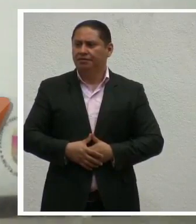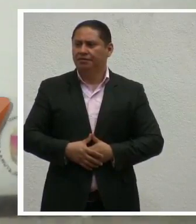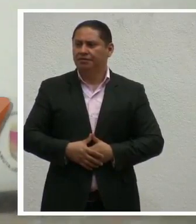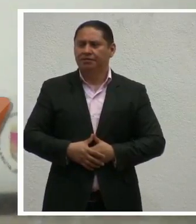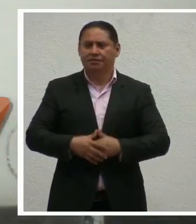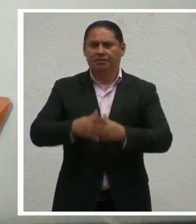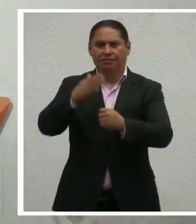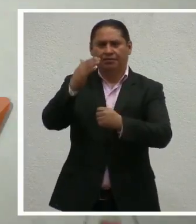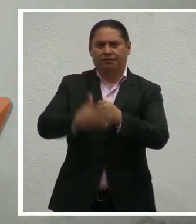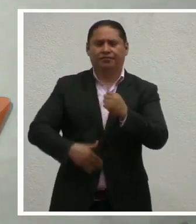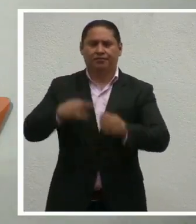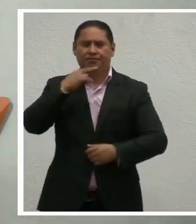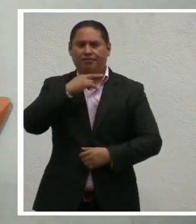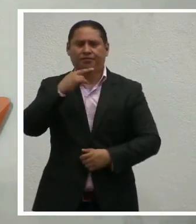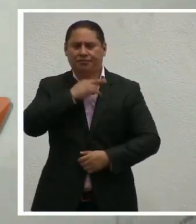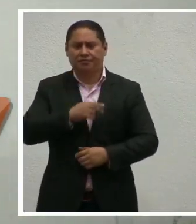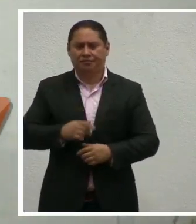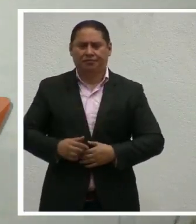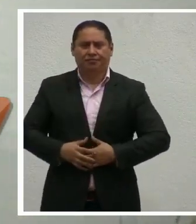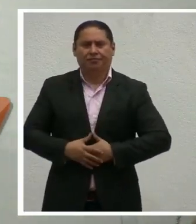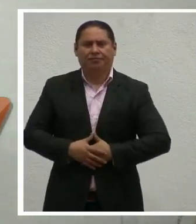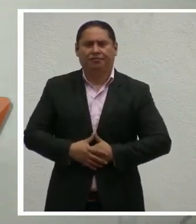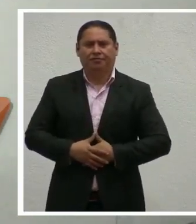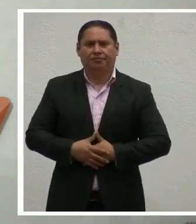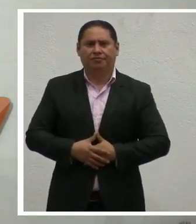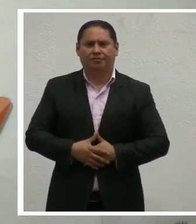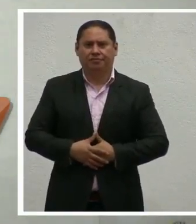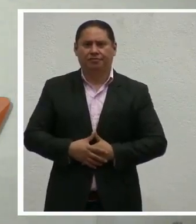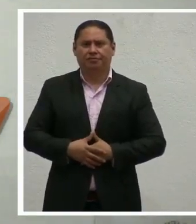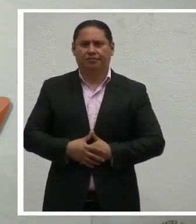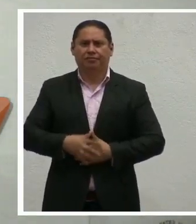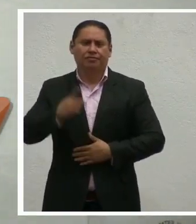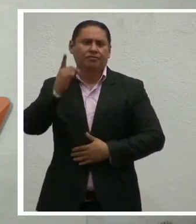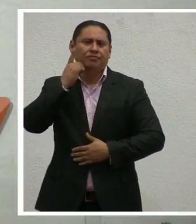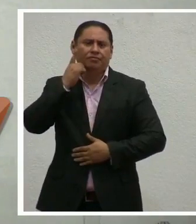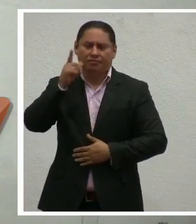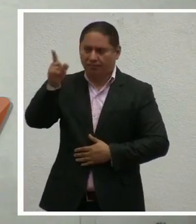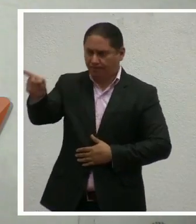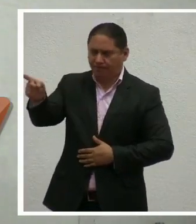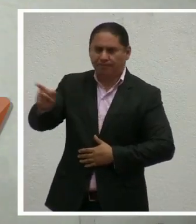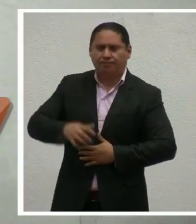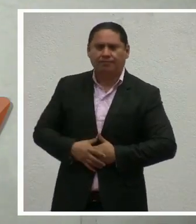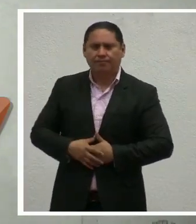Concluyo rápidamente con lo siguiente, señor diputado,